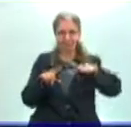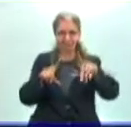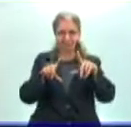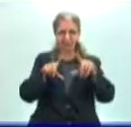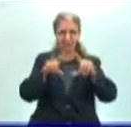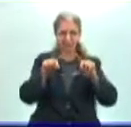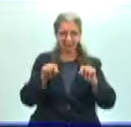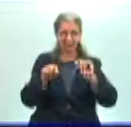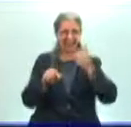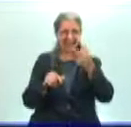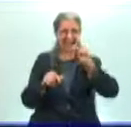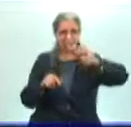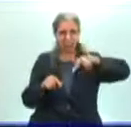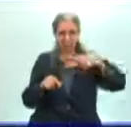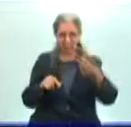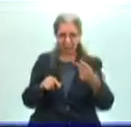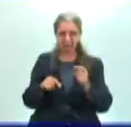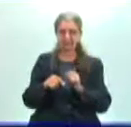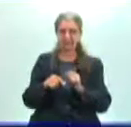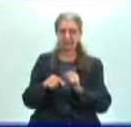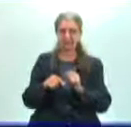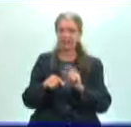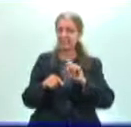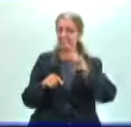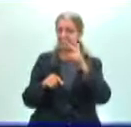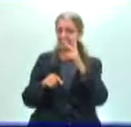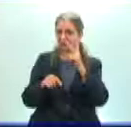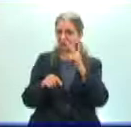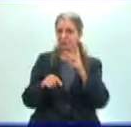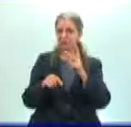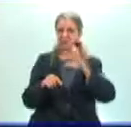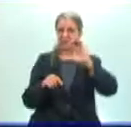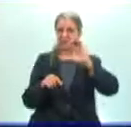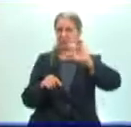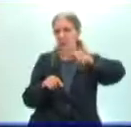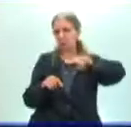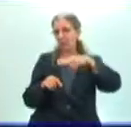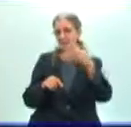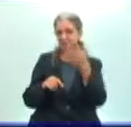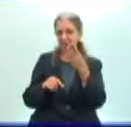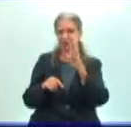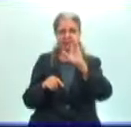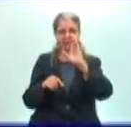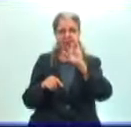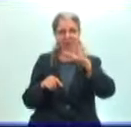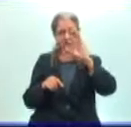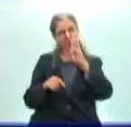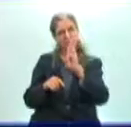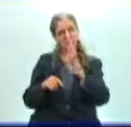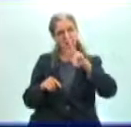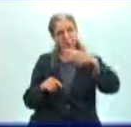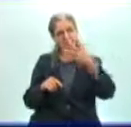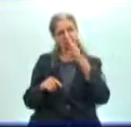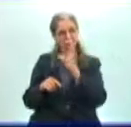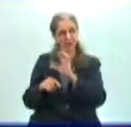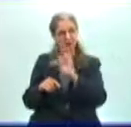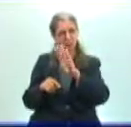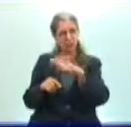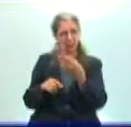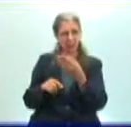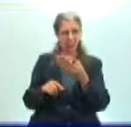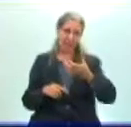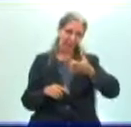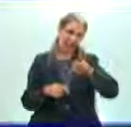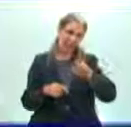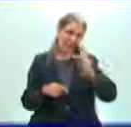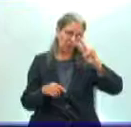A cuadrado y en el segundo B cuadrado más C cuadrado. Entonces comprobamos que A cuadrado igual B cuadrado